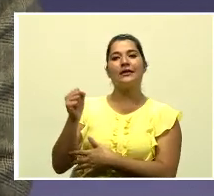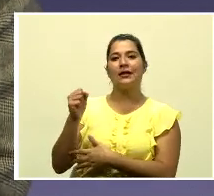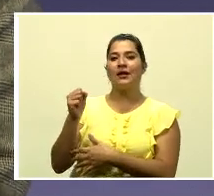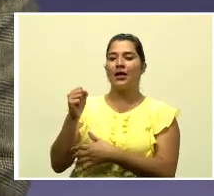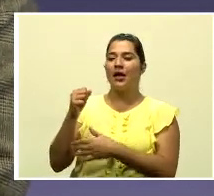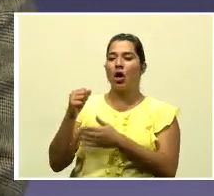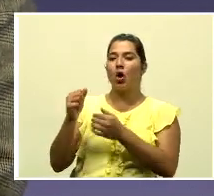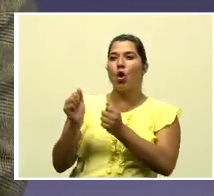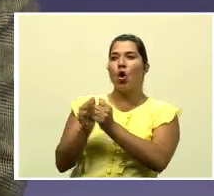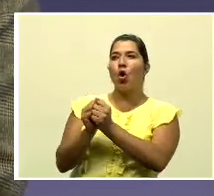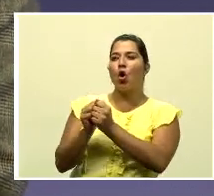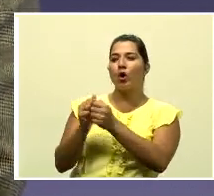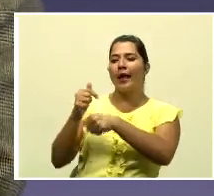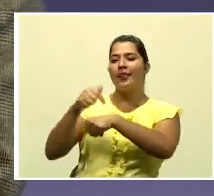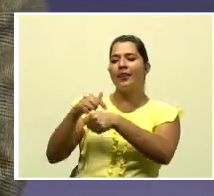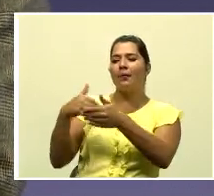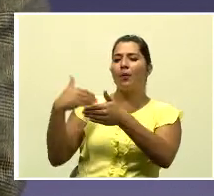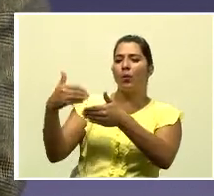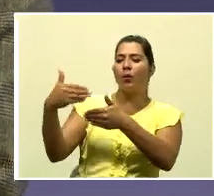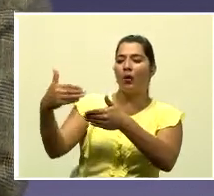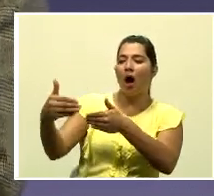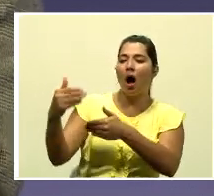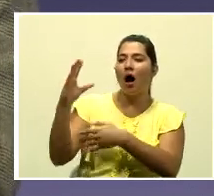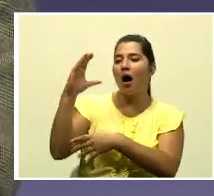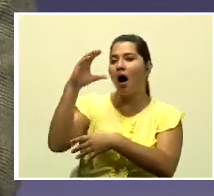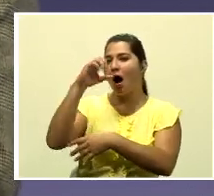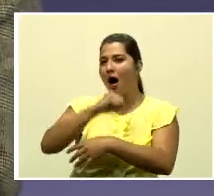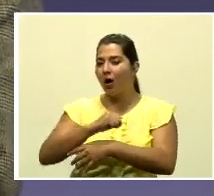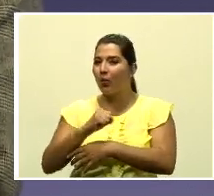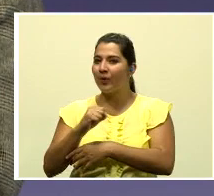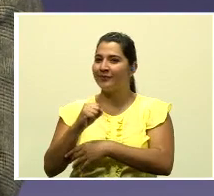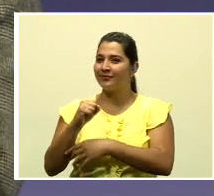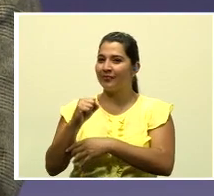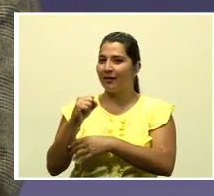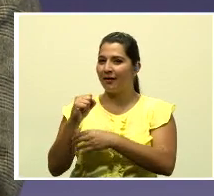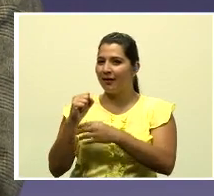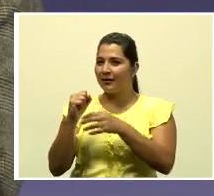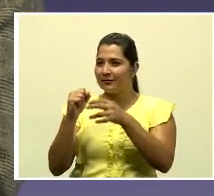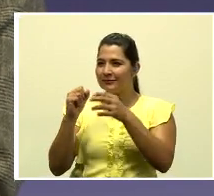sutilezas, ¿no? En el arte fotográfico que a veces no son perceptibles